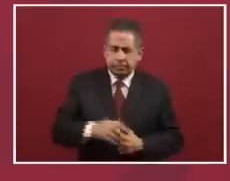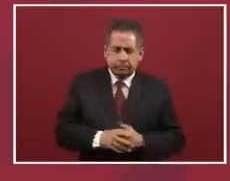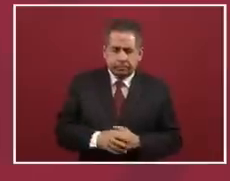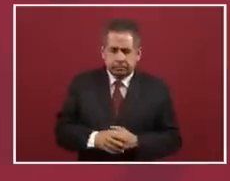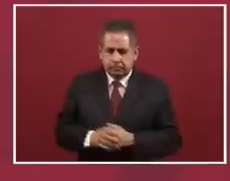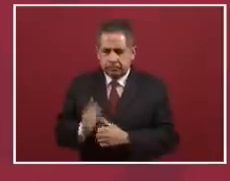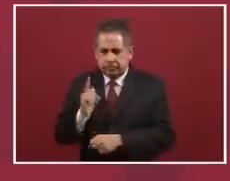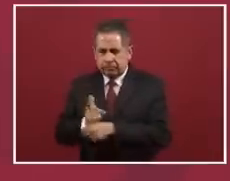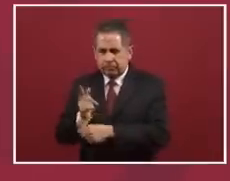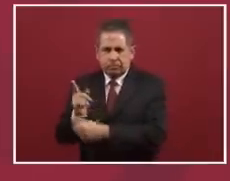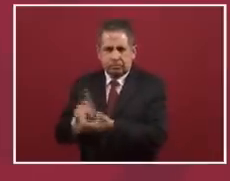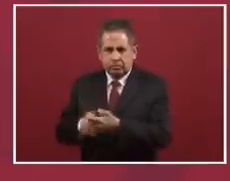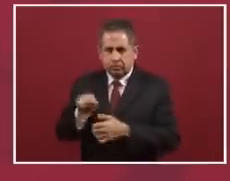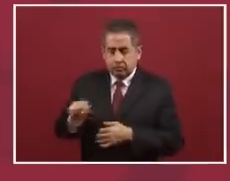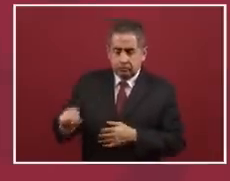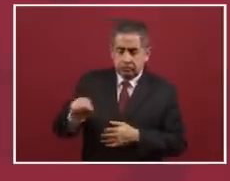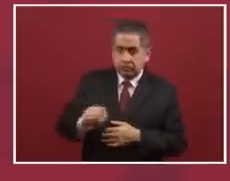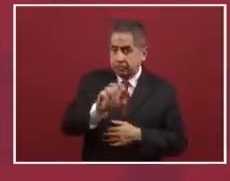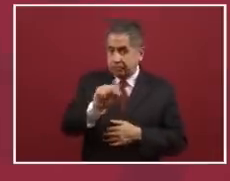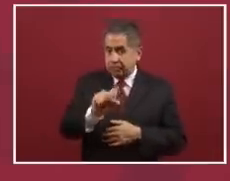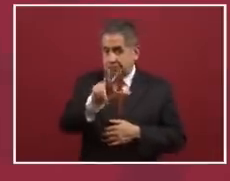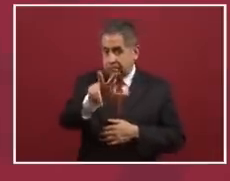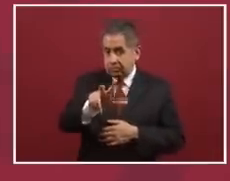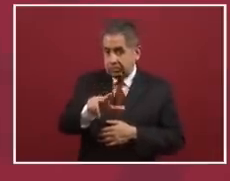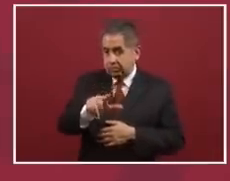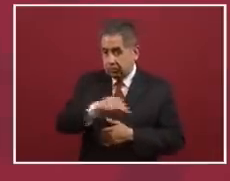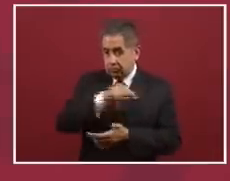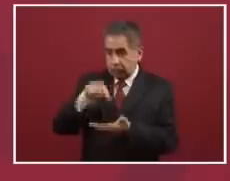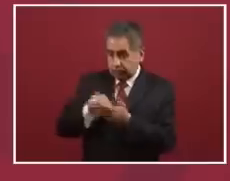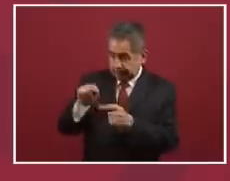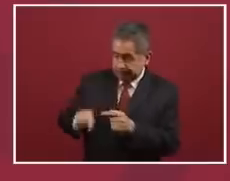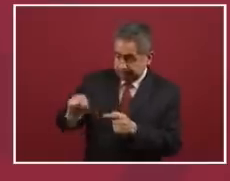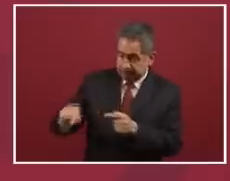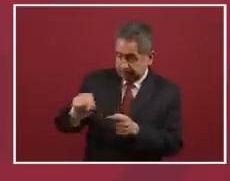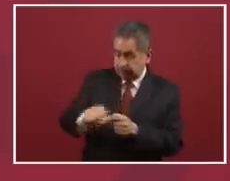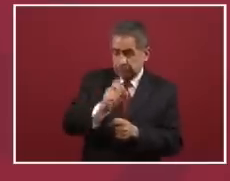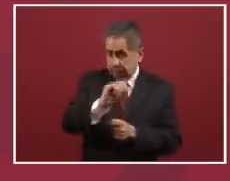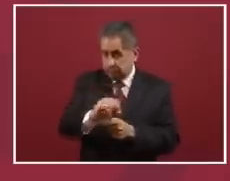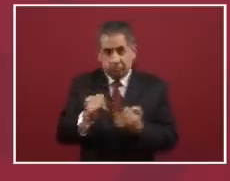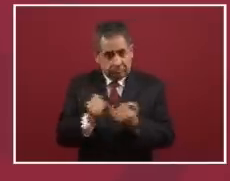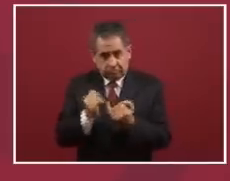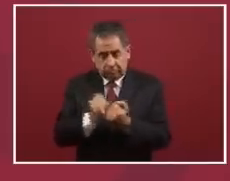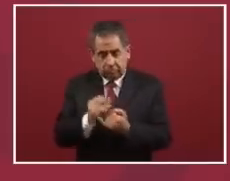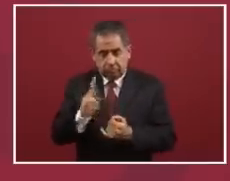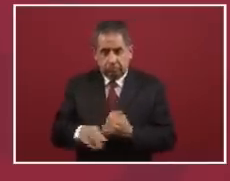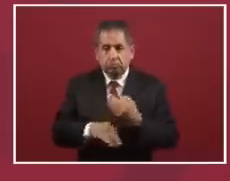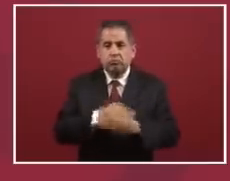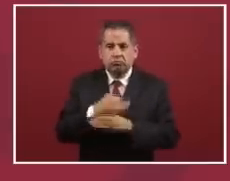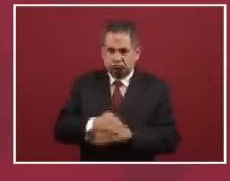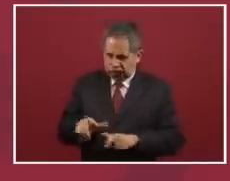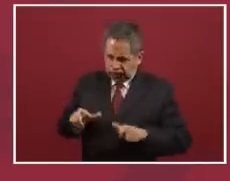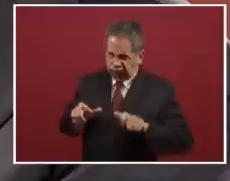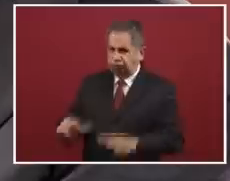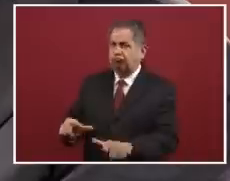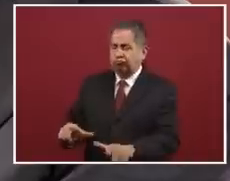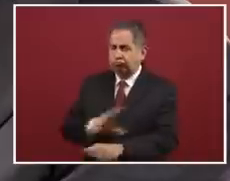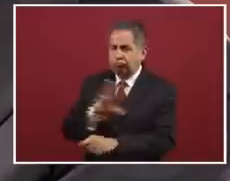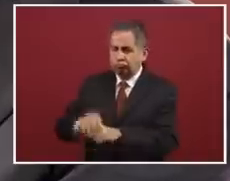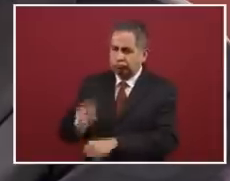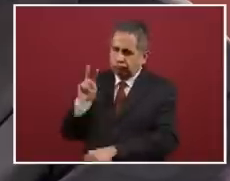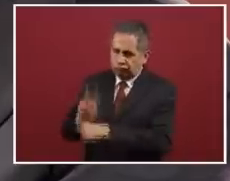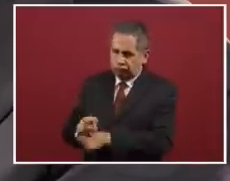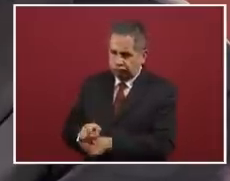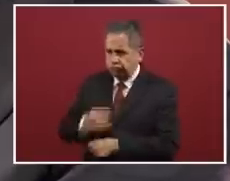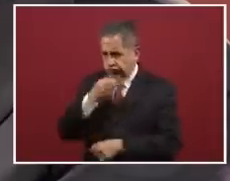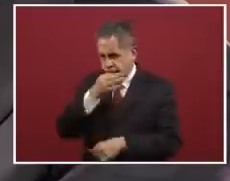identificados 68 cruces así y en todos va a haber vigilancia. Eso es